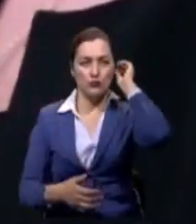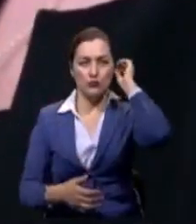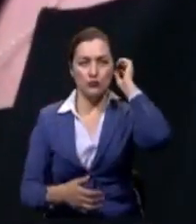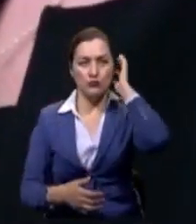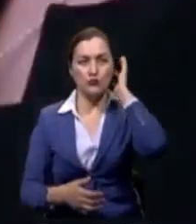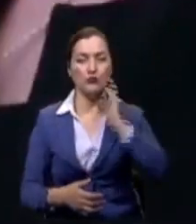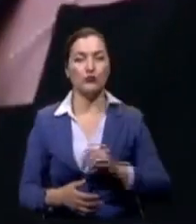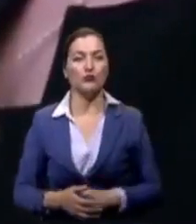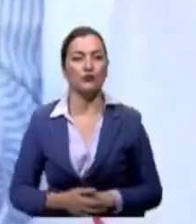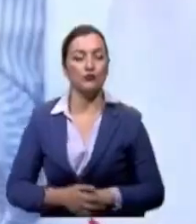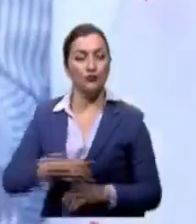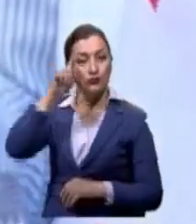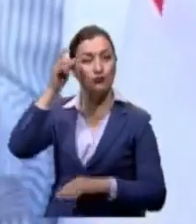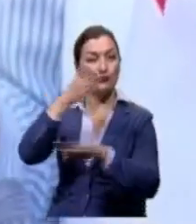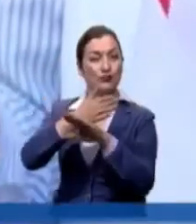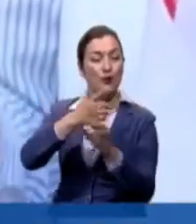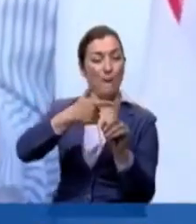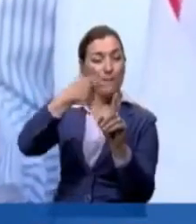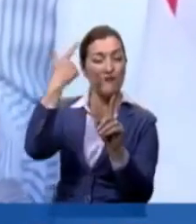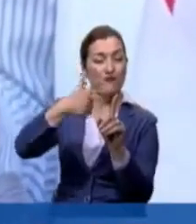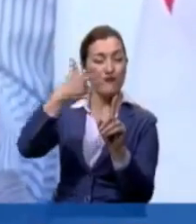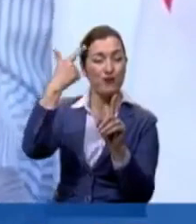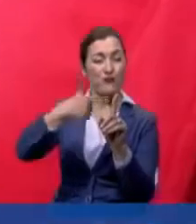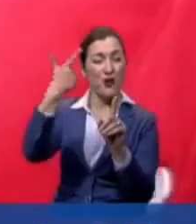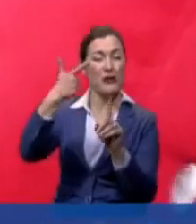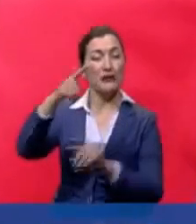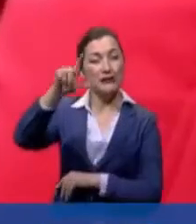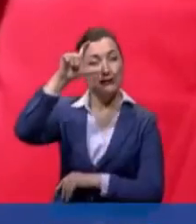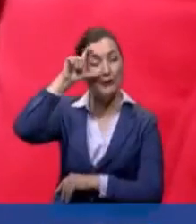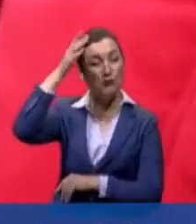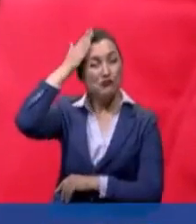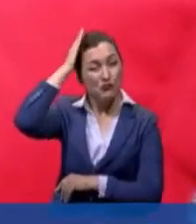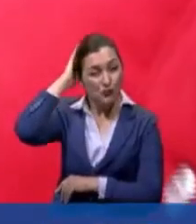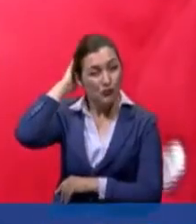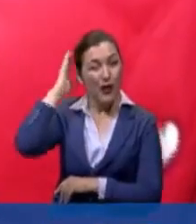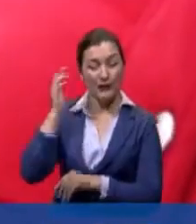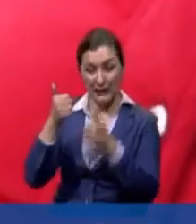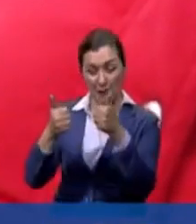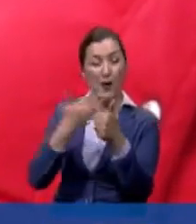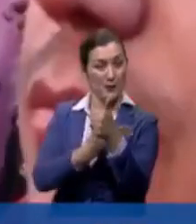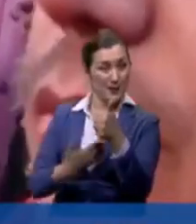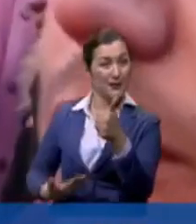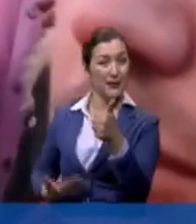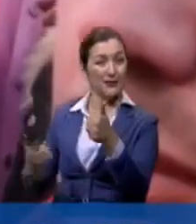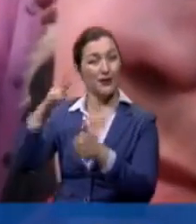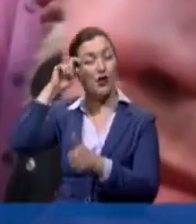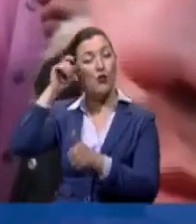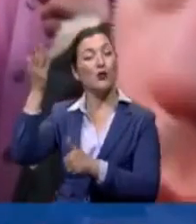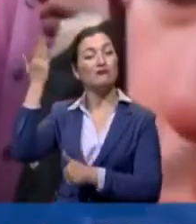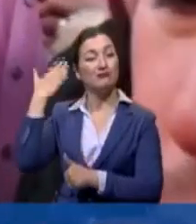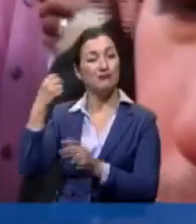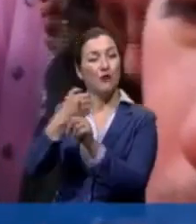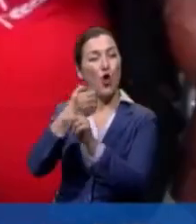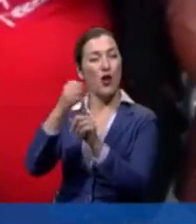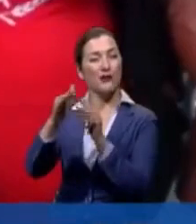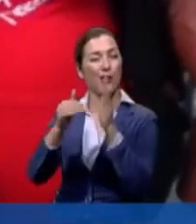El asesinato de Fernando Villavicencio en la campaña electoral por la presidencia de la República recuerda uno de los pasajes nefastos de la